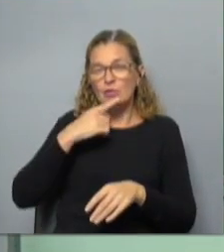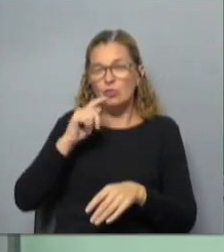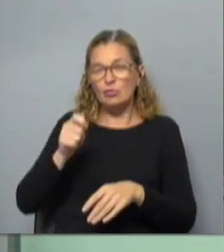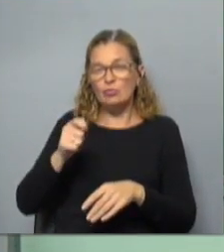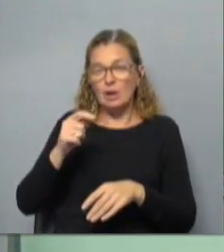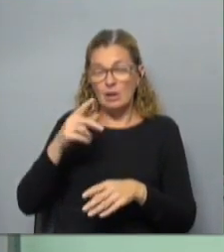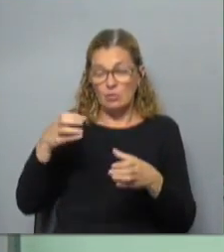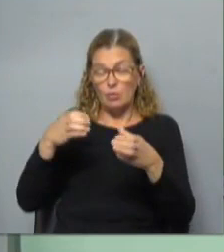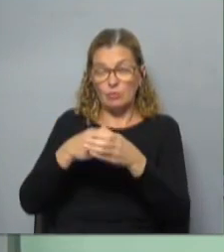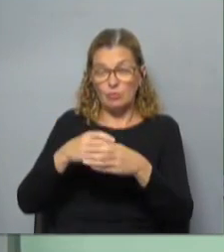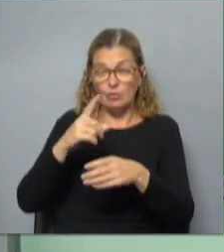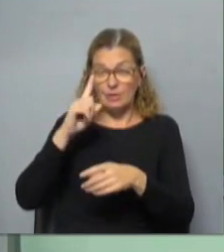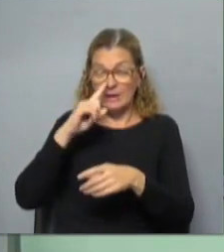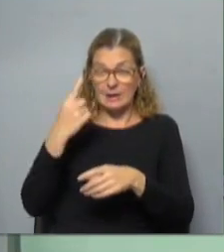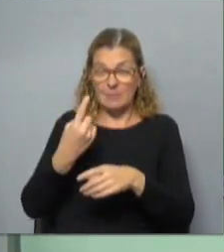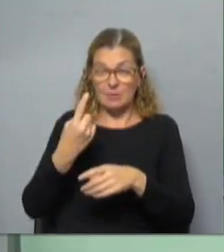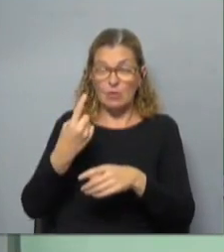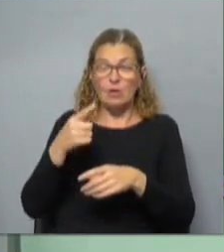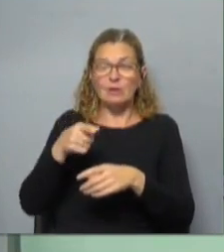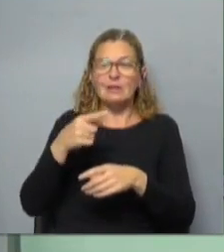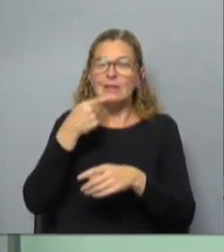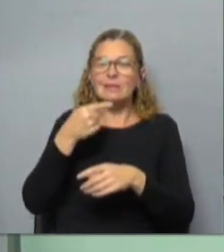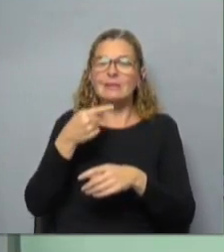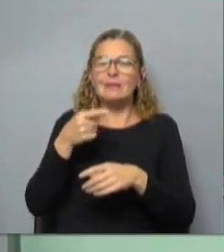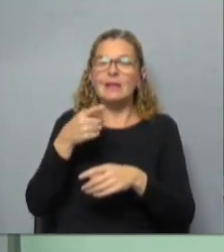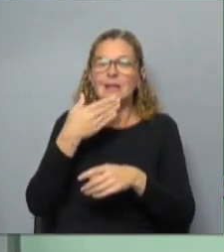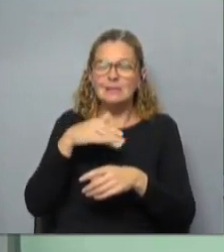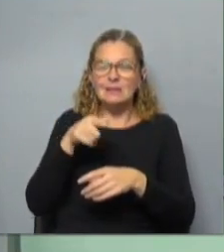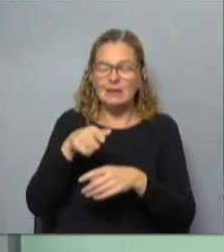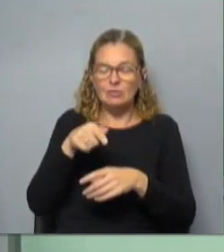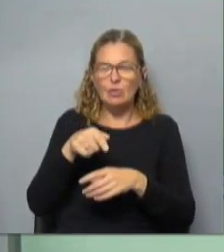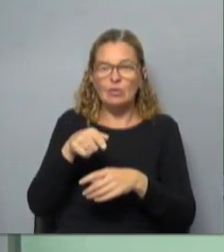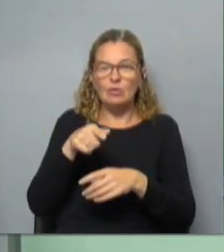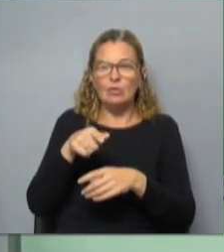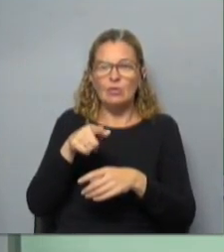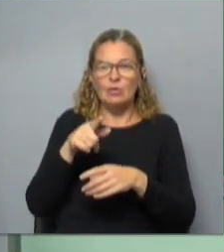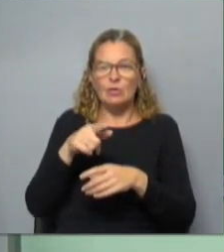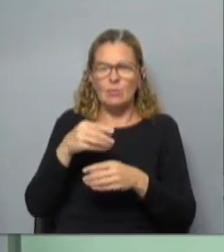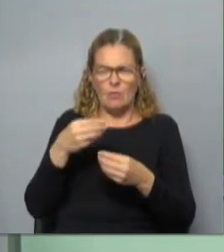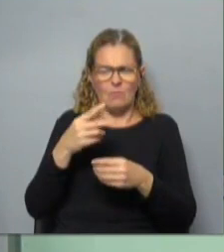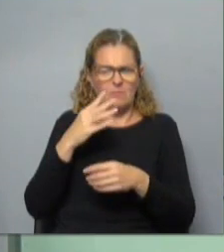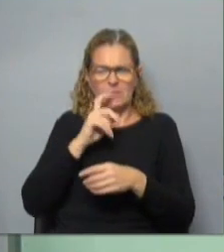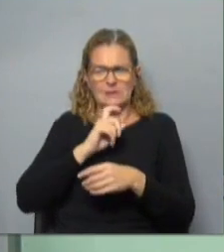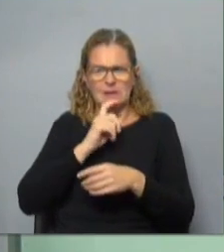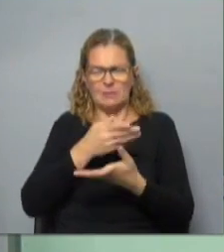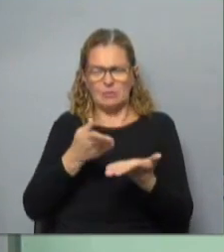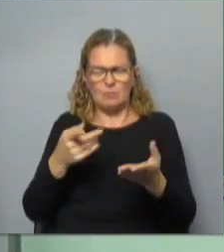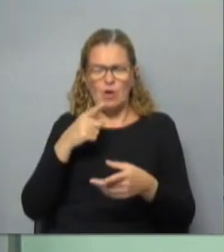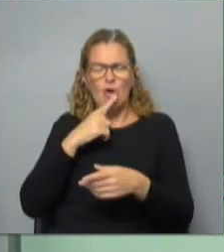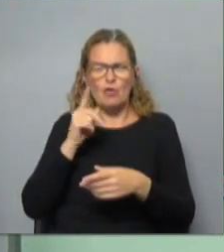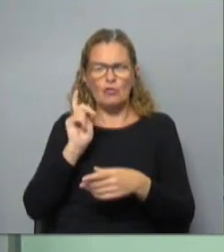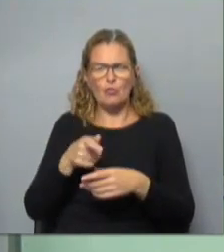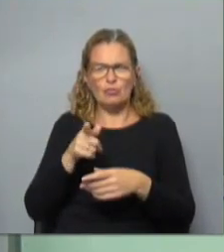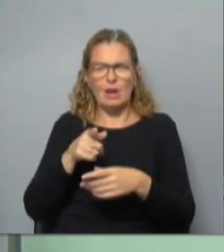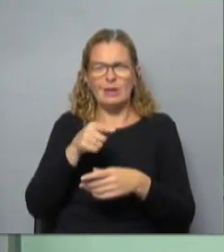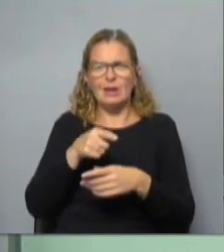urgente del consejo de seguridad de naciones unidas porque entiende que esto que está ocurriendo es un montaje para desprestigiar a rusia y que la